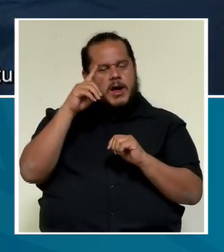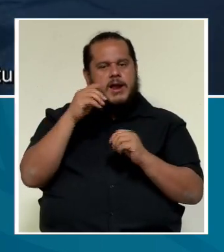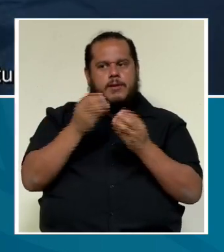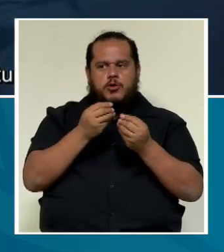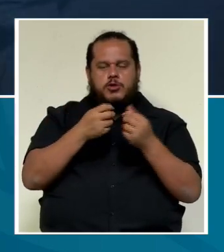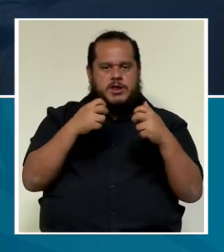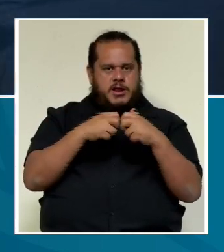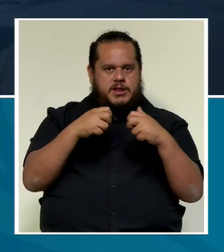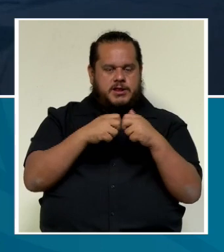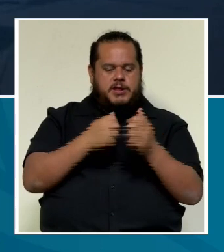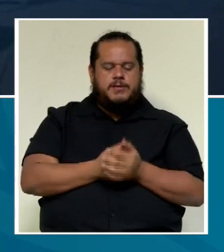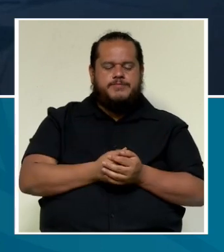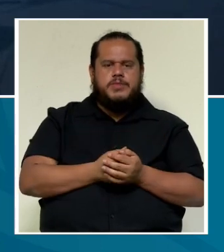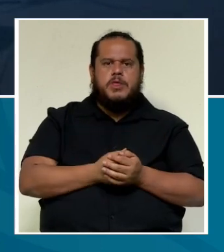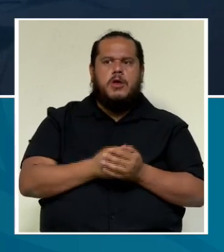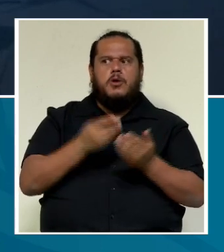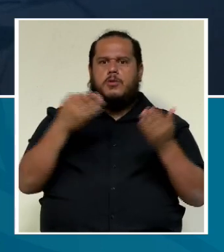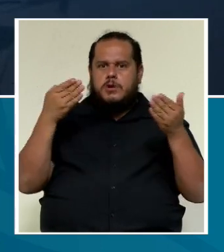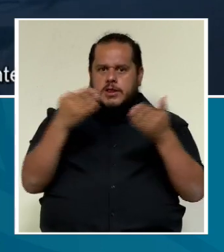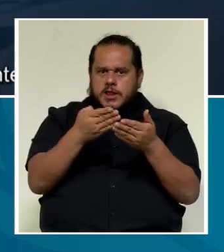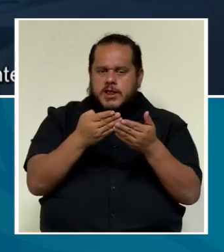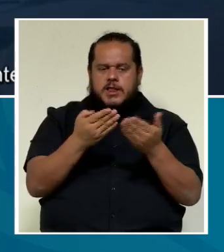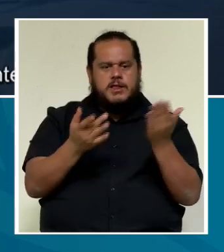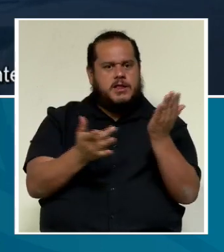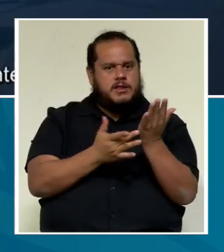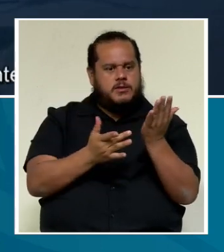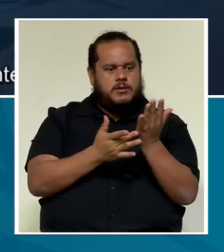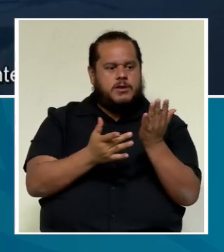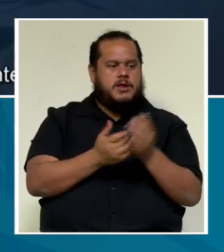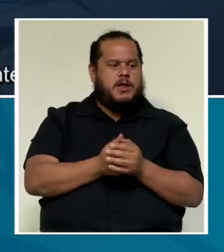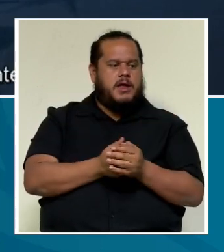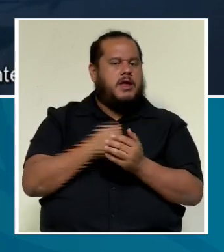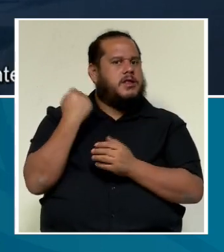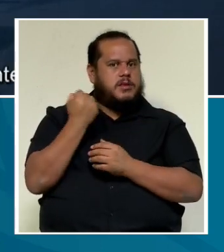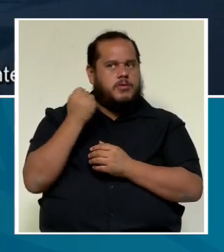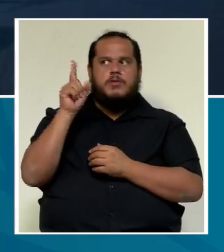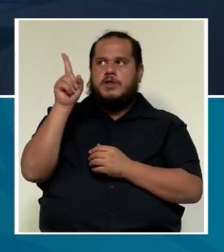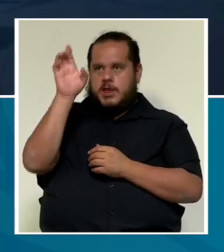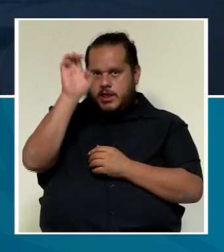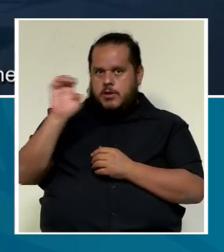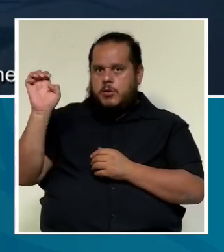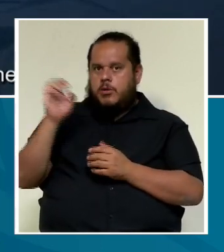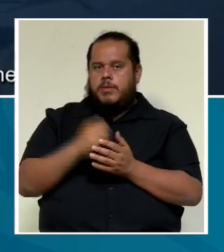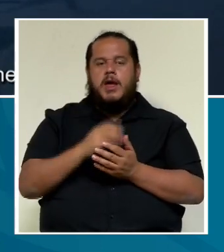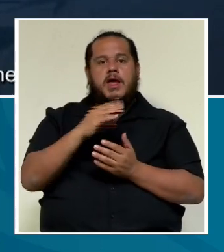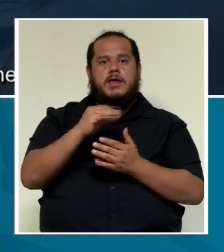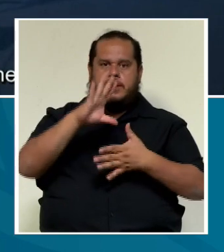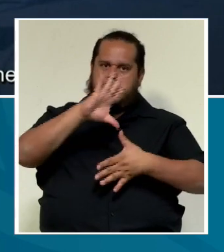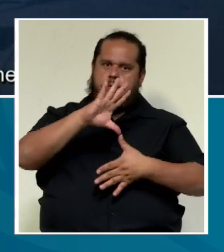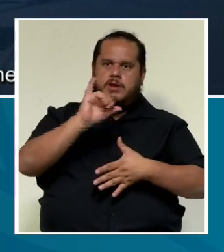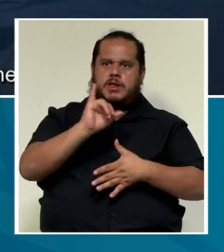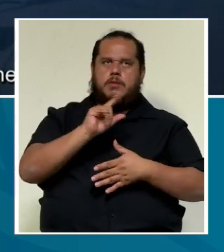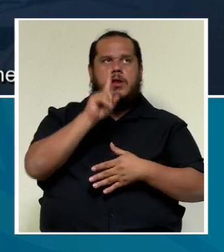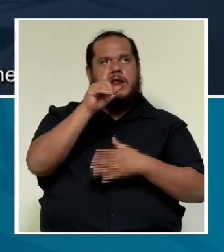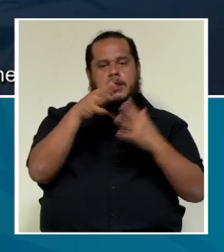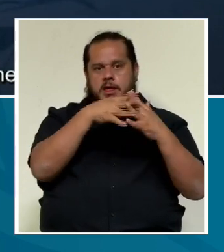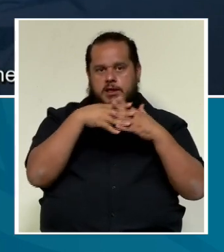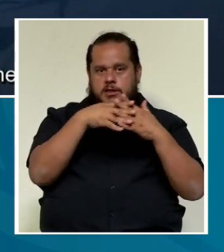una tendencia tecnológica que está muy fuerte en Europa y en América, también en Estados